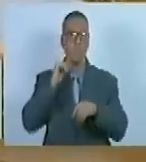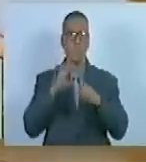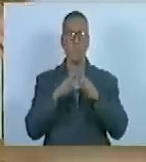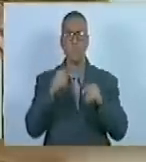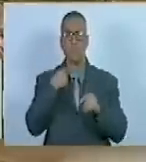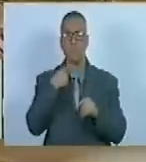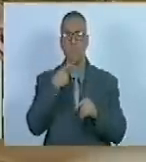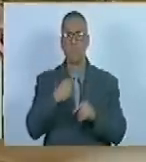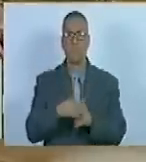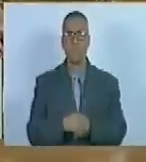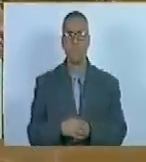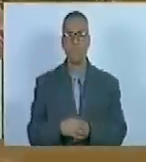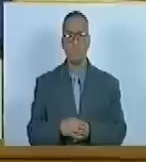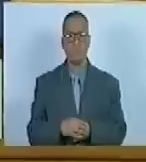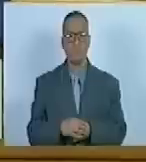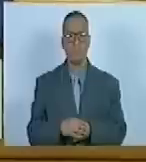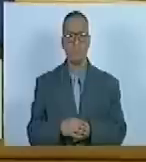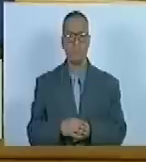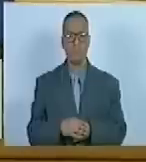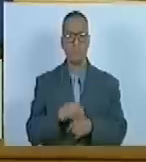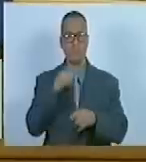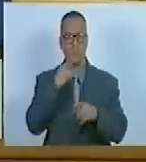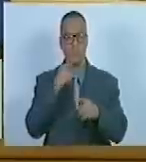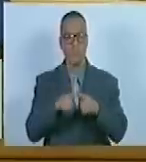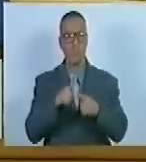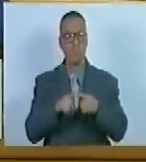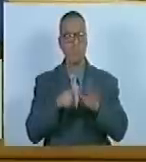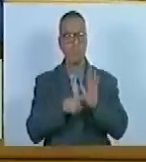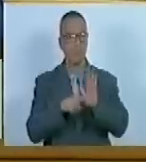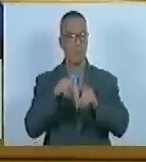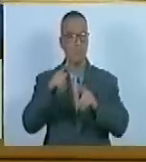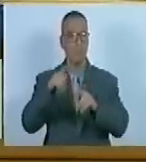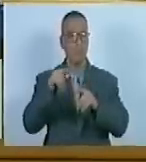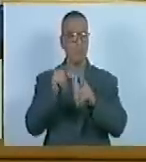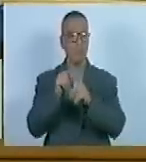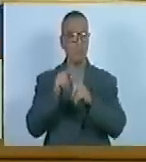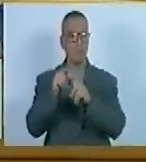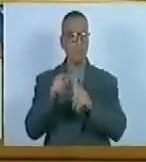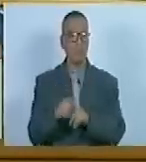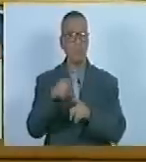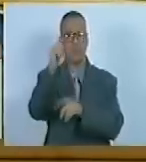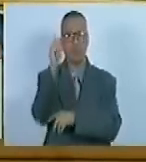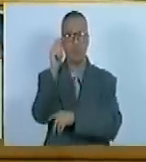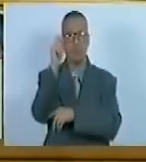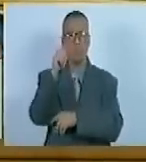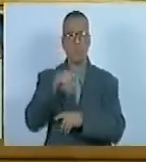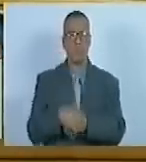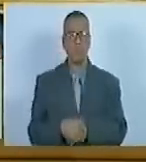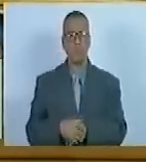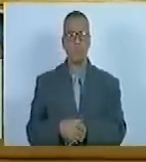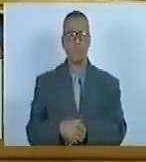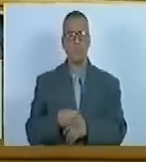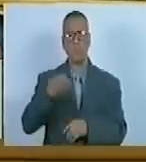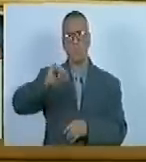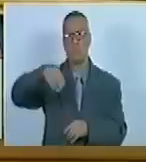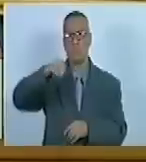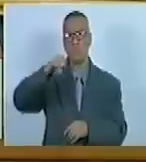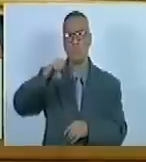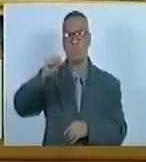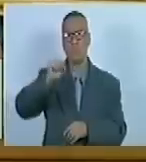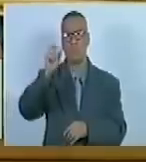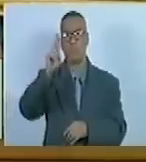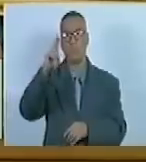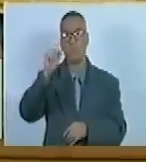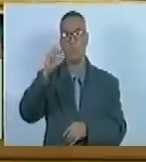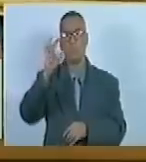todo, ciudadano presidente. Puede dejar en el derecho de palabra al diputado Jesús Suárez Churio para